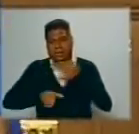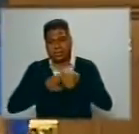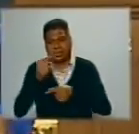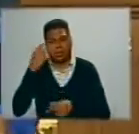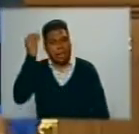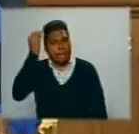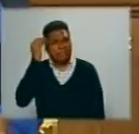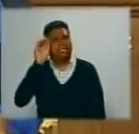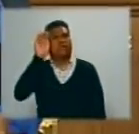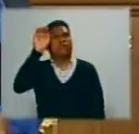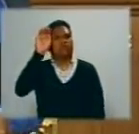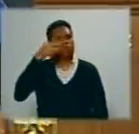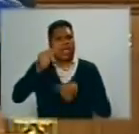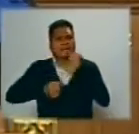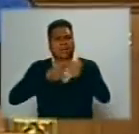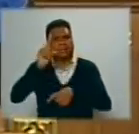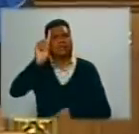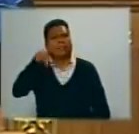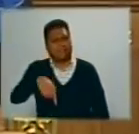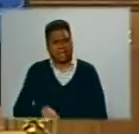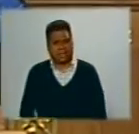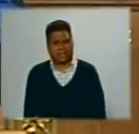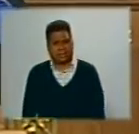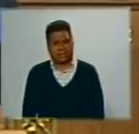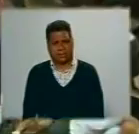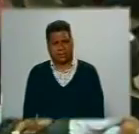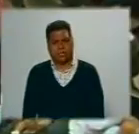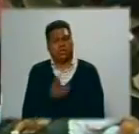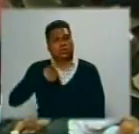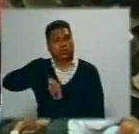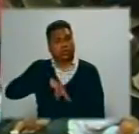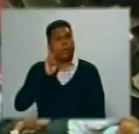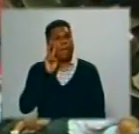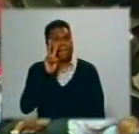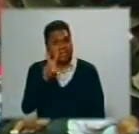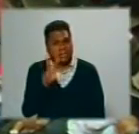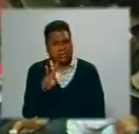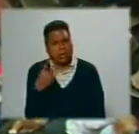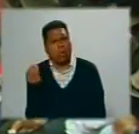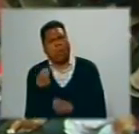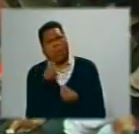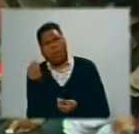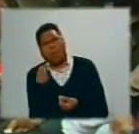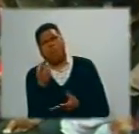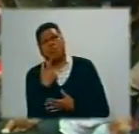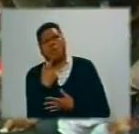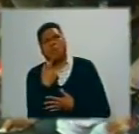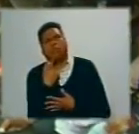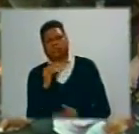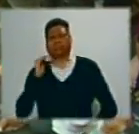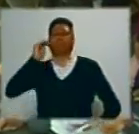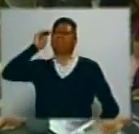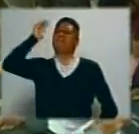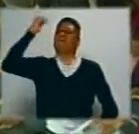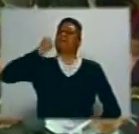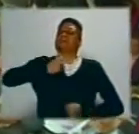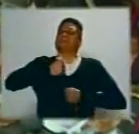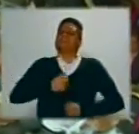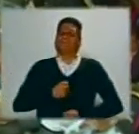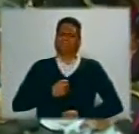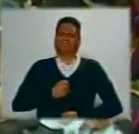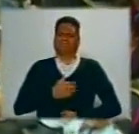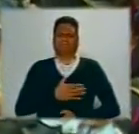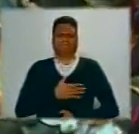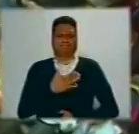futuras generaciones. Y por eso hemos visto cómo un gigante que se ha convertido